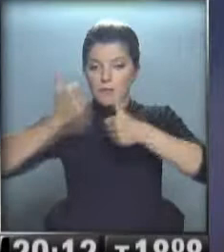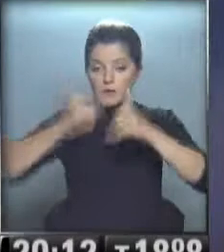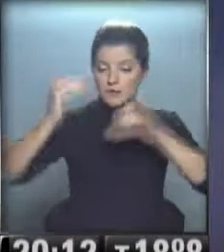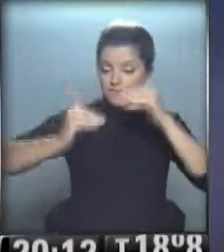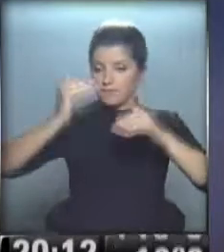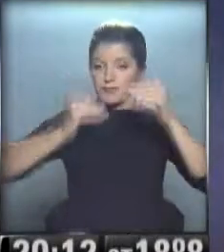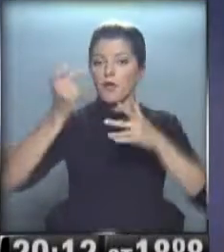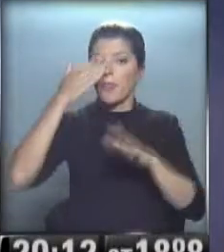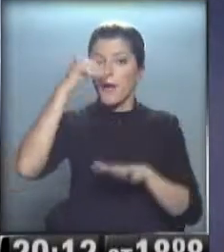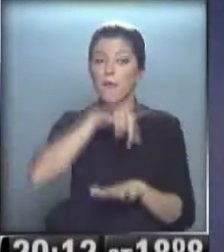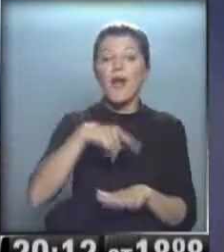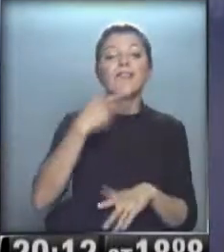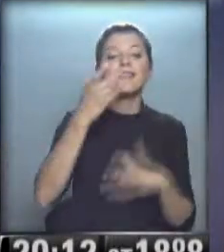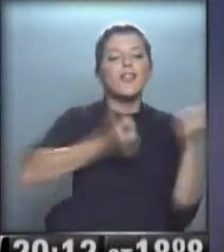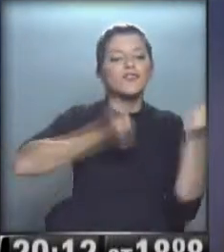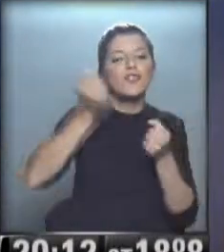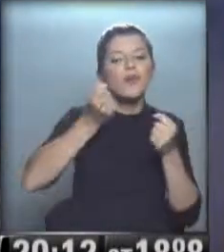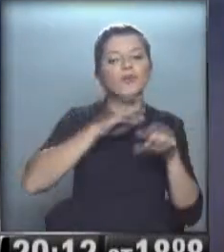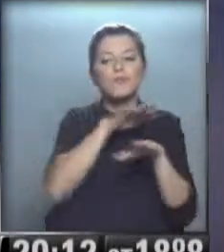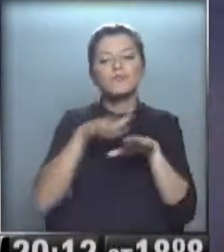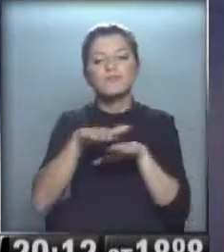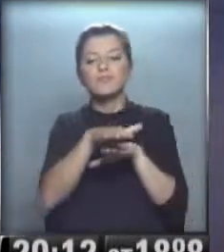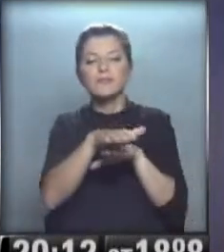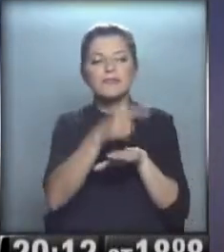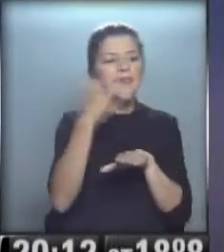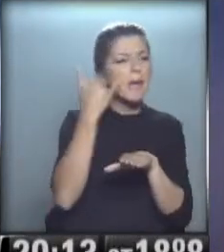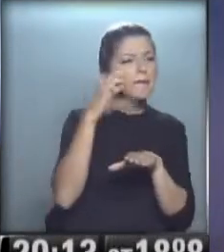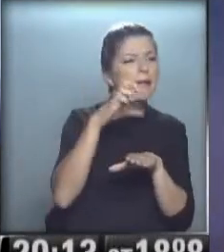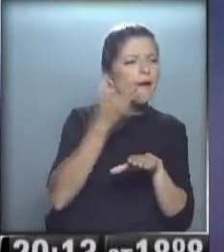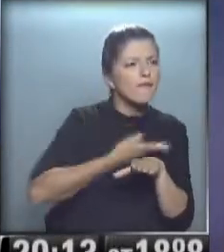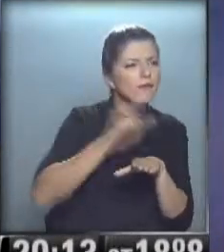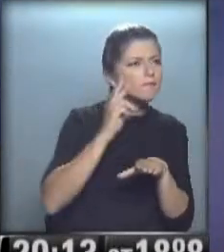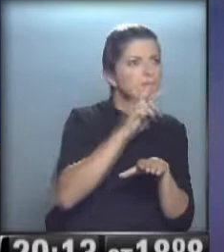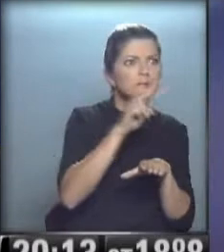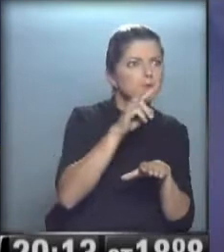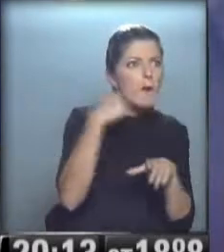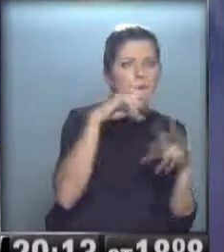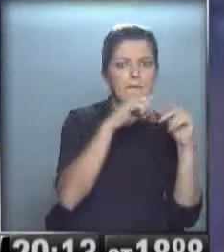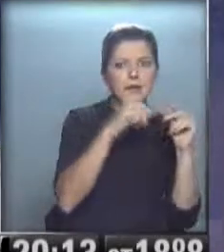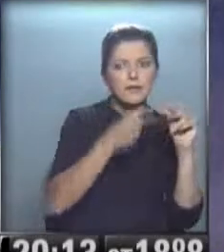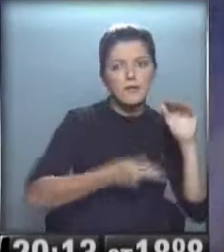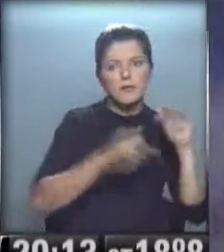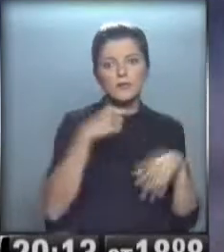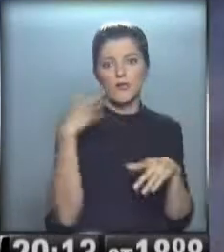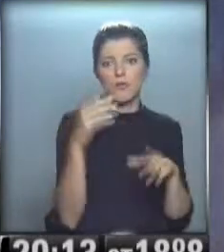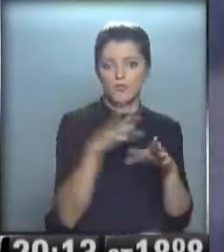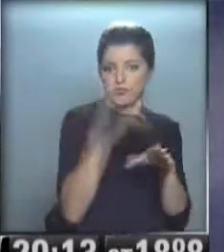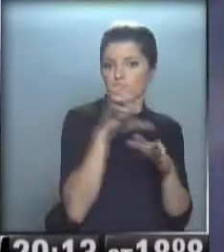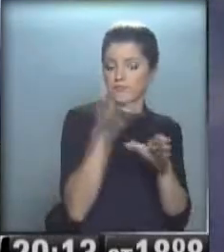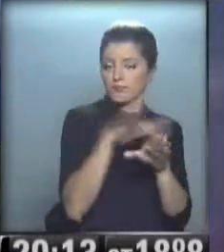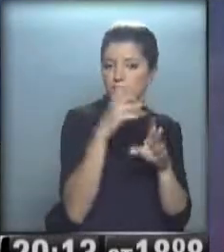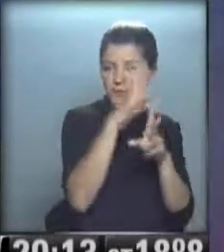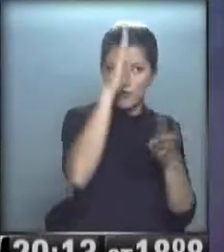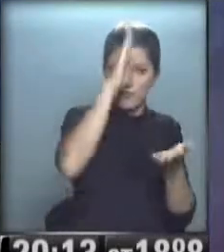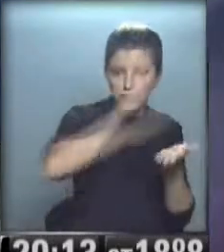automovilistas iban a hacer cola a las estaciones de servicio de YPF y rápidamente la desabastecían, la dejaban sin combustible y